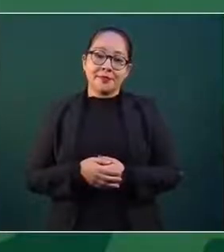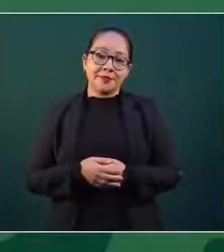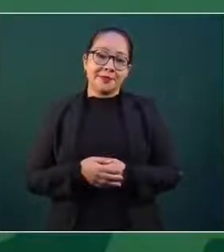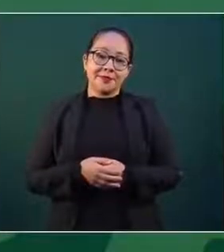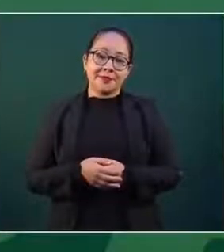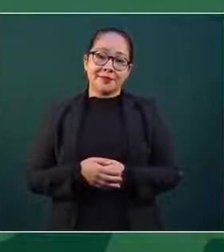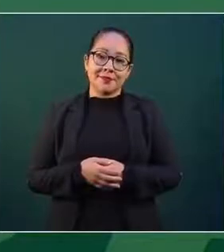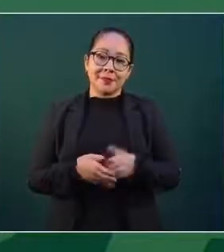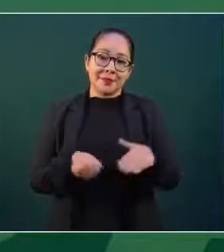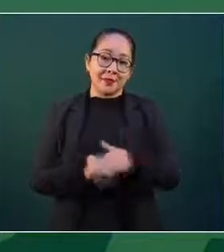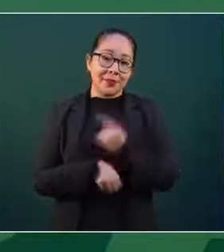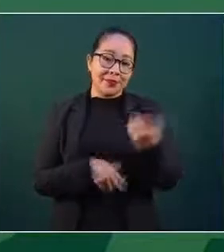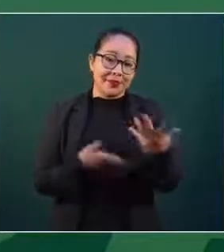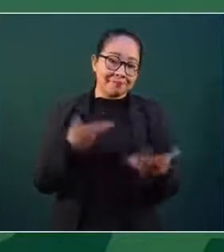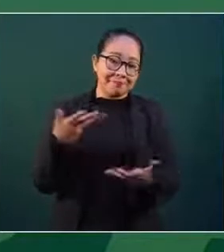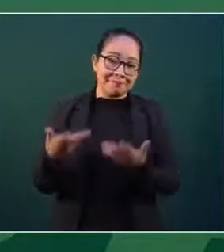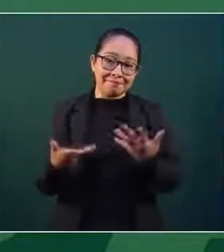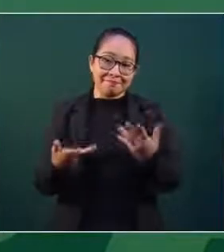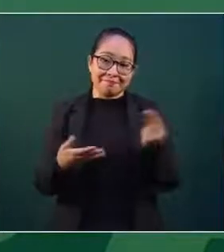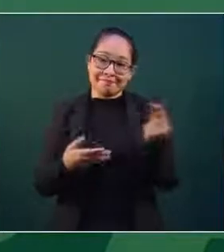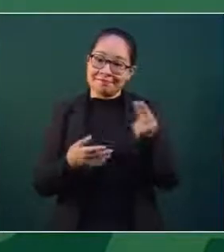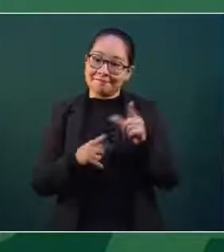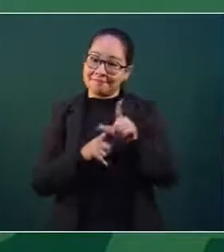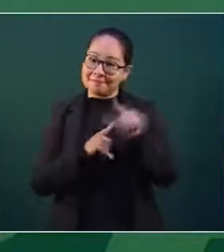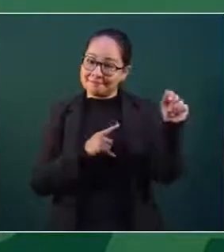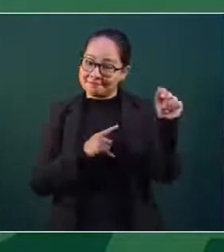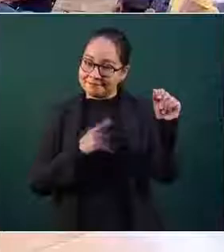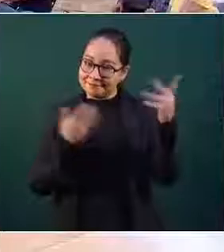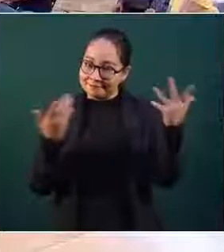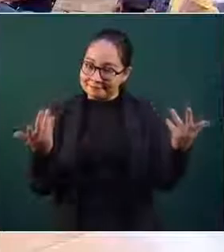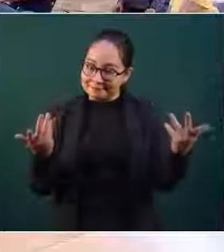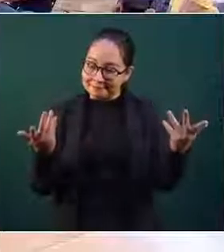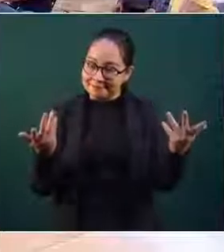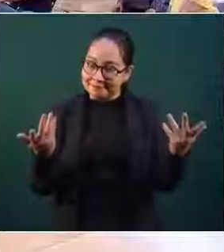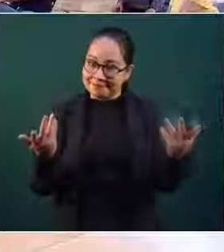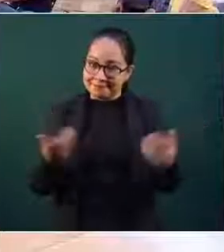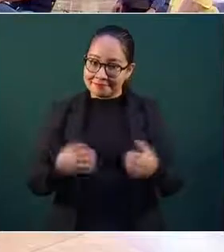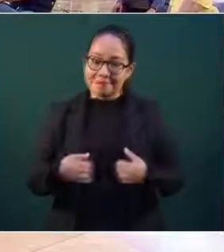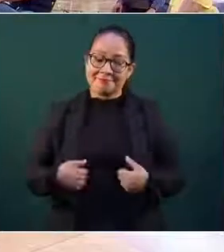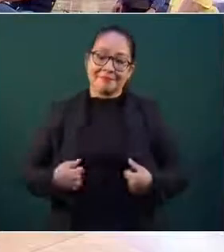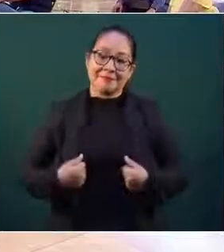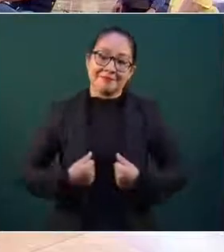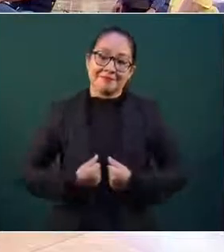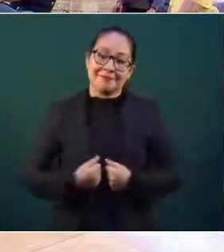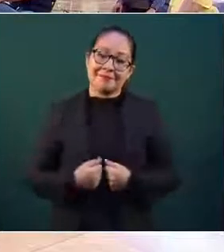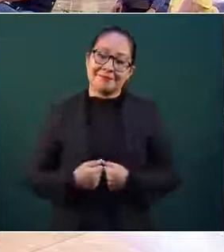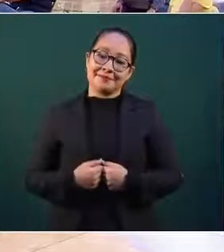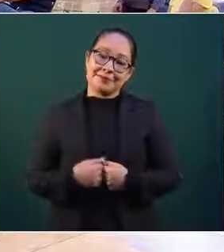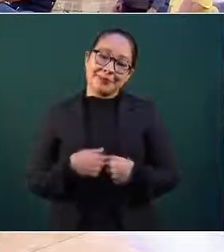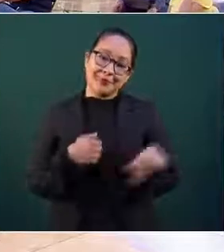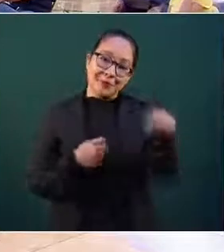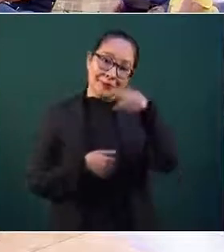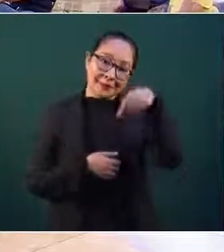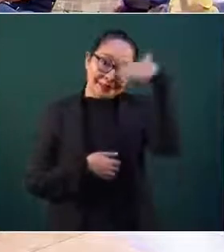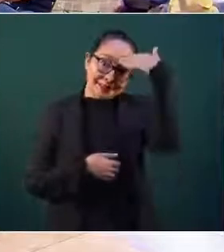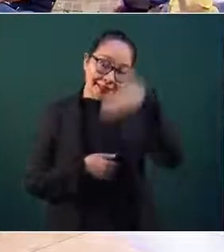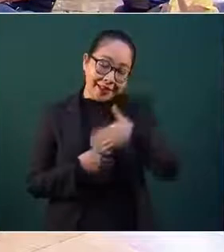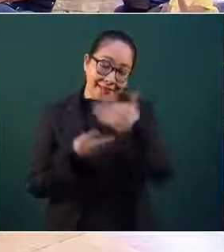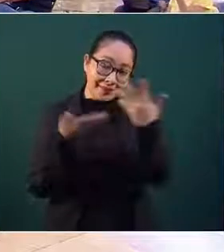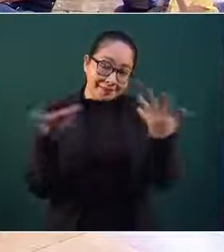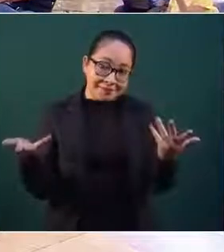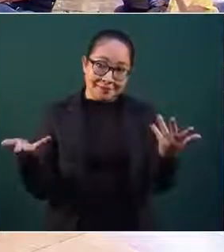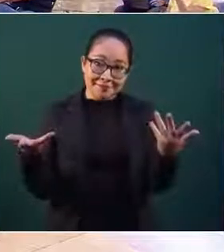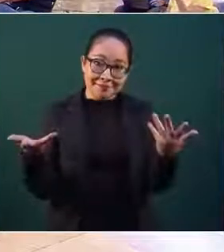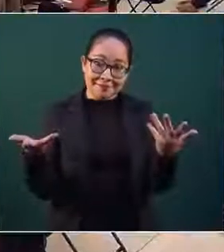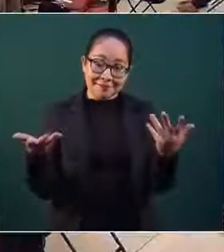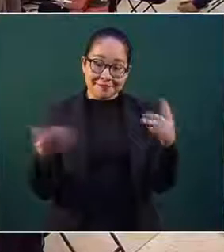ya tenemos que salir. Es que ya saben ustedes, no